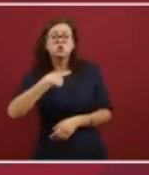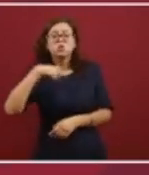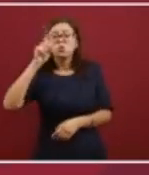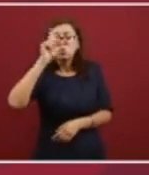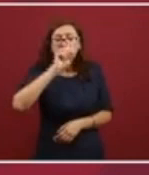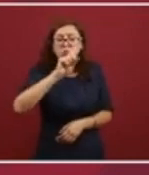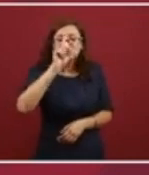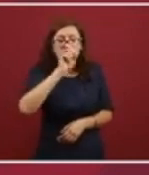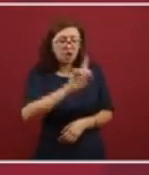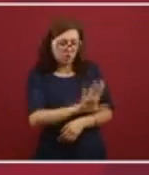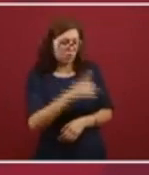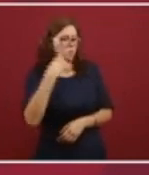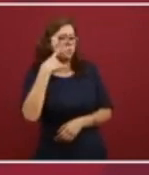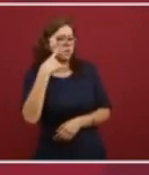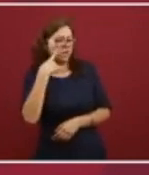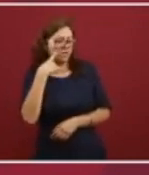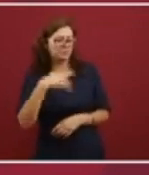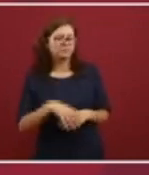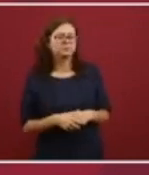mira,